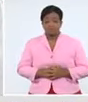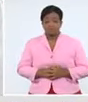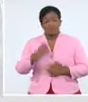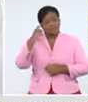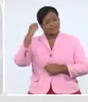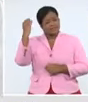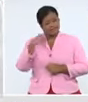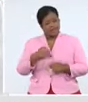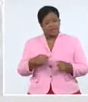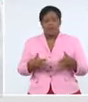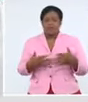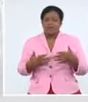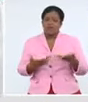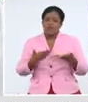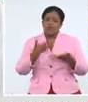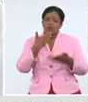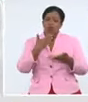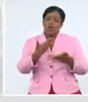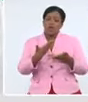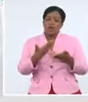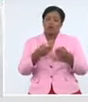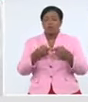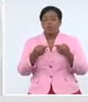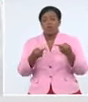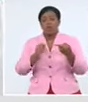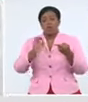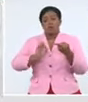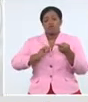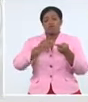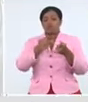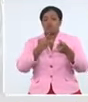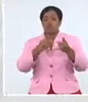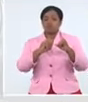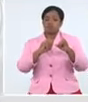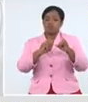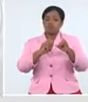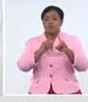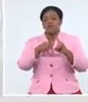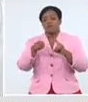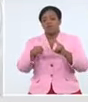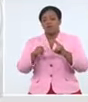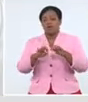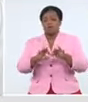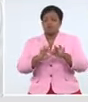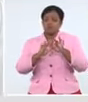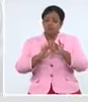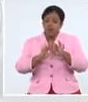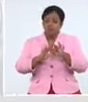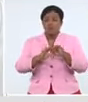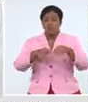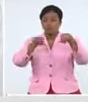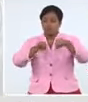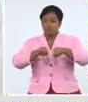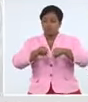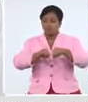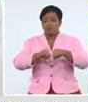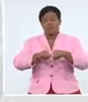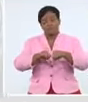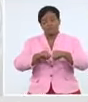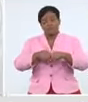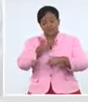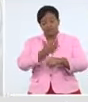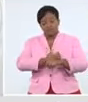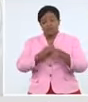que la mortalidad, los casos graves, los casos críticos, El efecto de la vacuna es